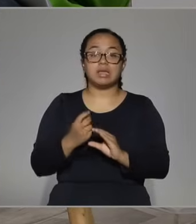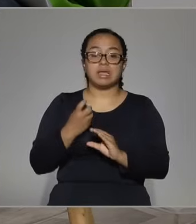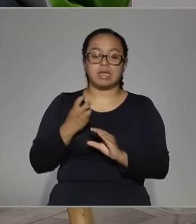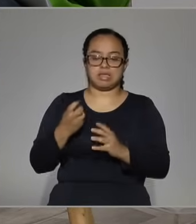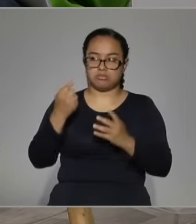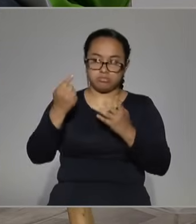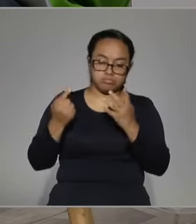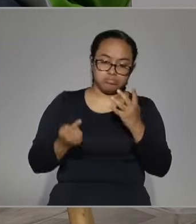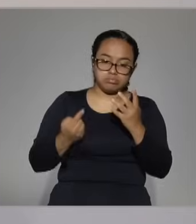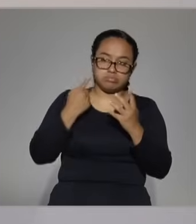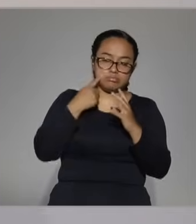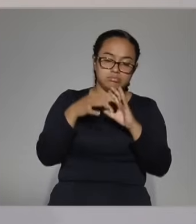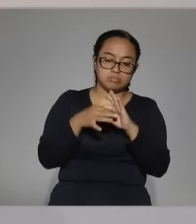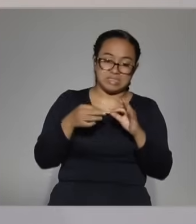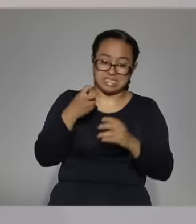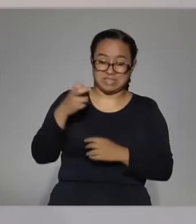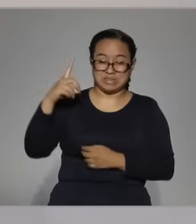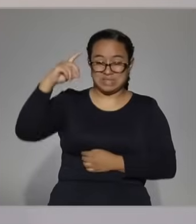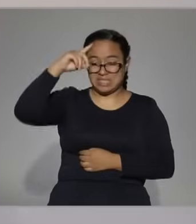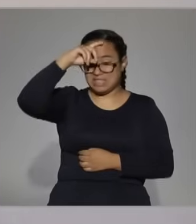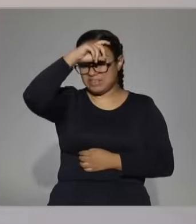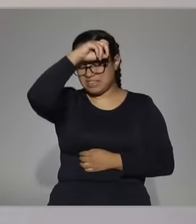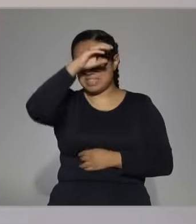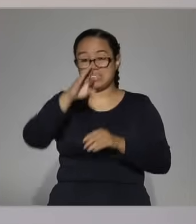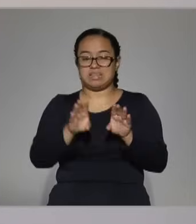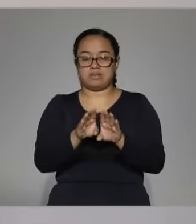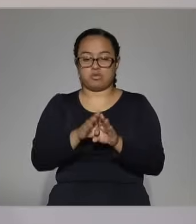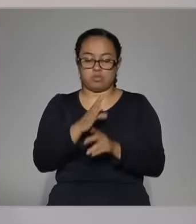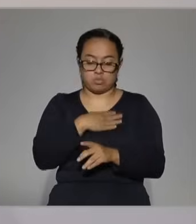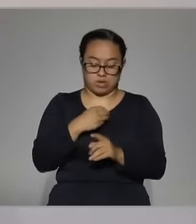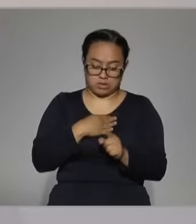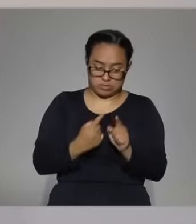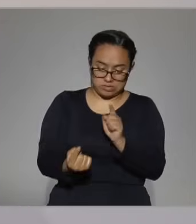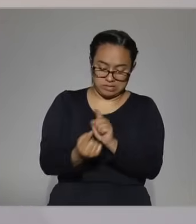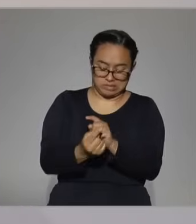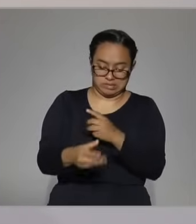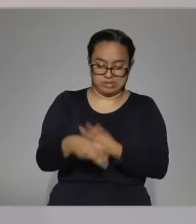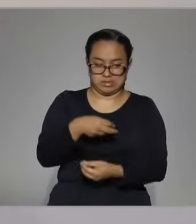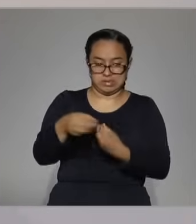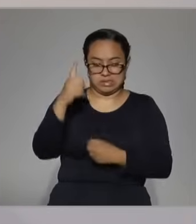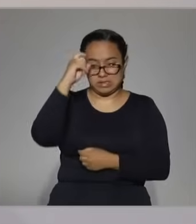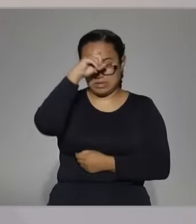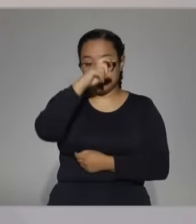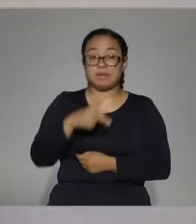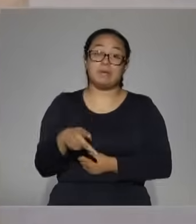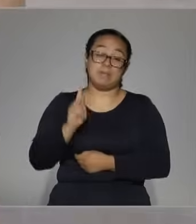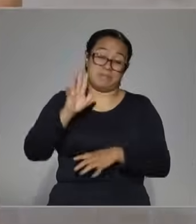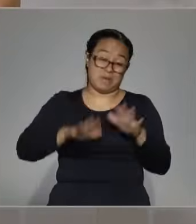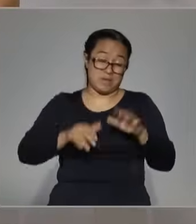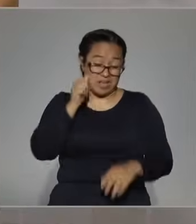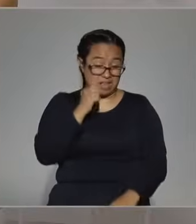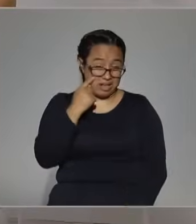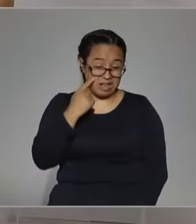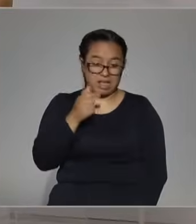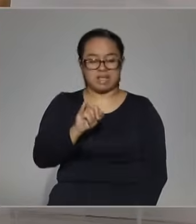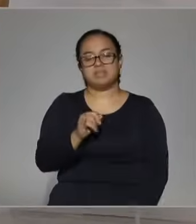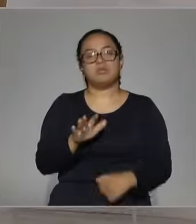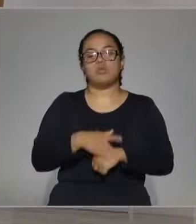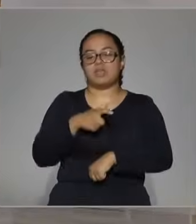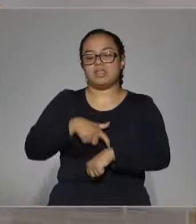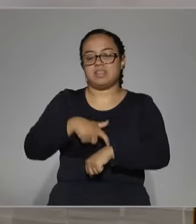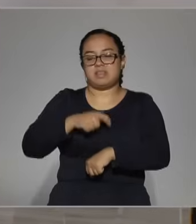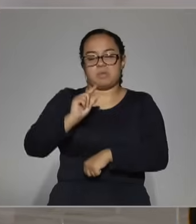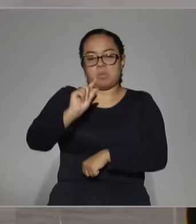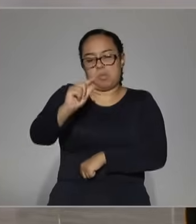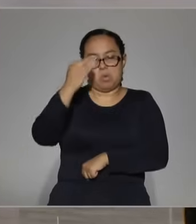puntos complicados en el proceso de interacción de sus hijos. Pero en general no lo hacemos así porque tenemos poco tiempo y la idea